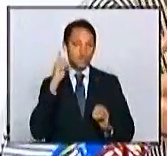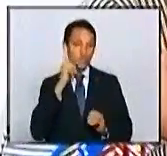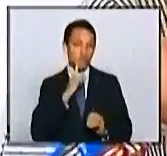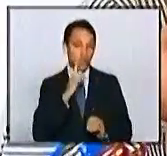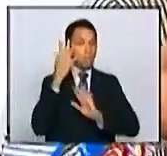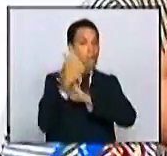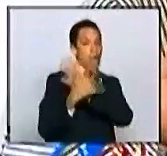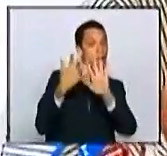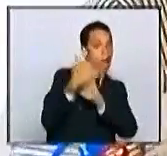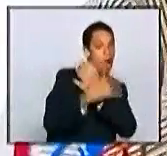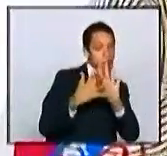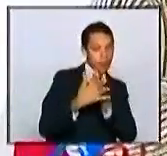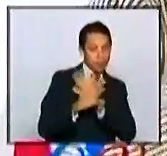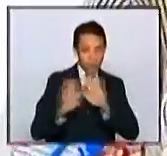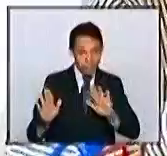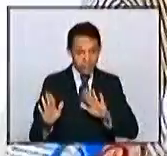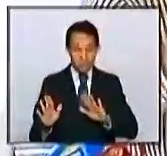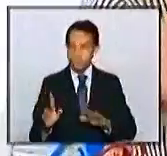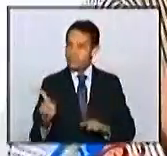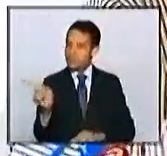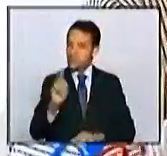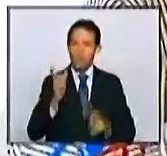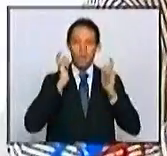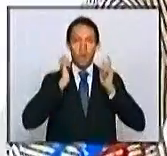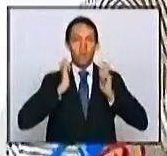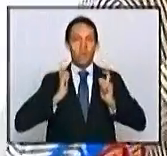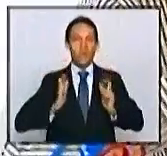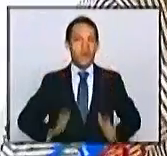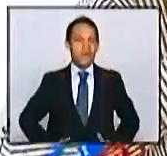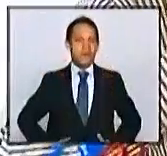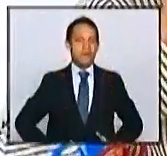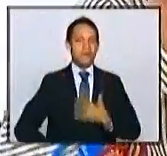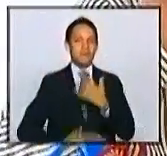gestos hablan, todo nuestro cuerpo, nuestras manos.